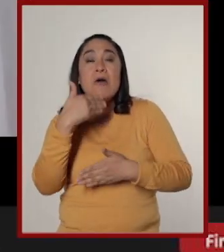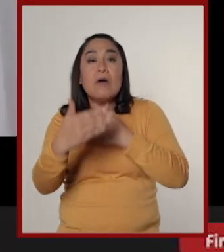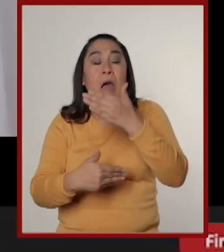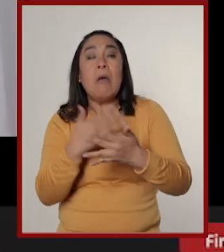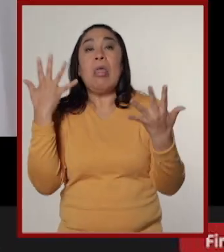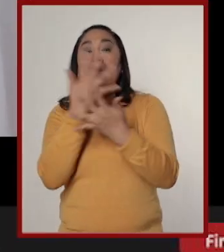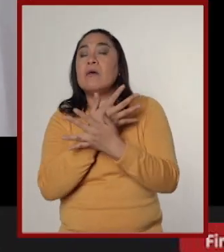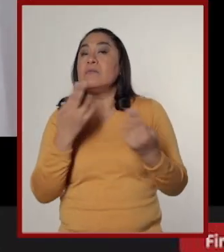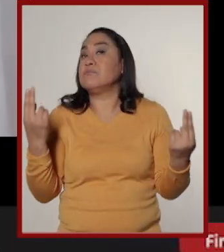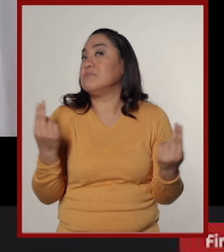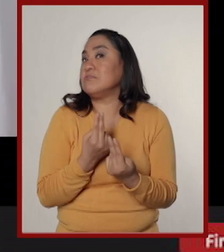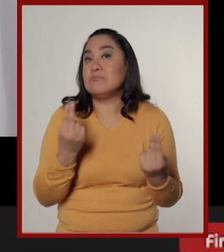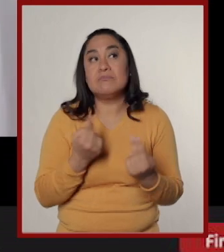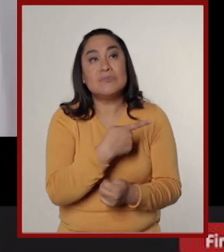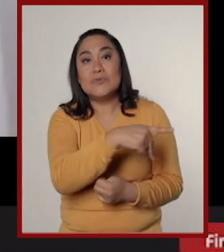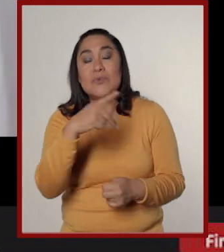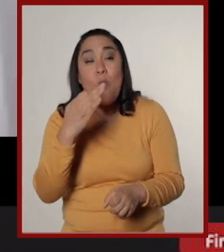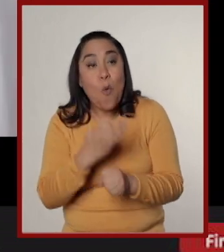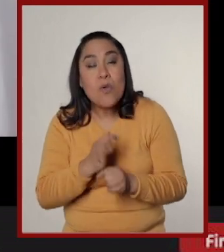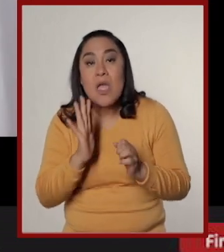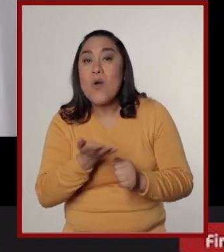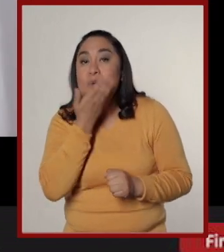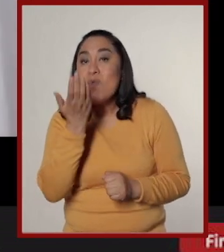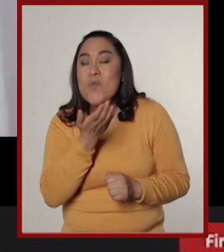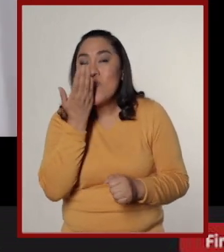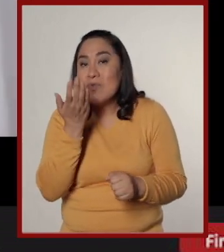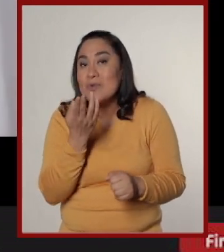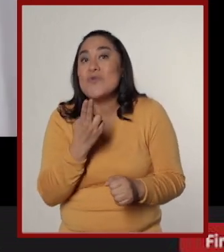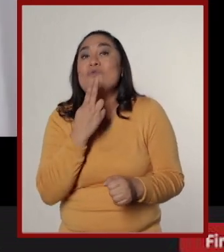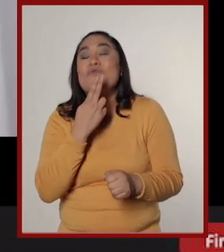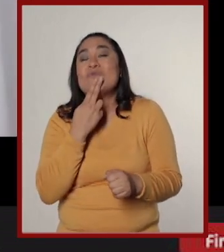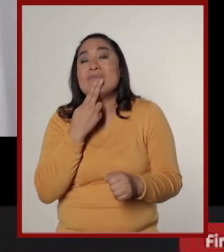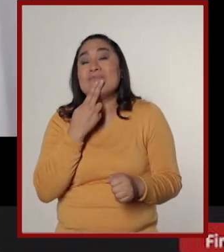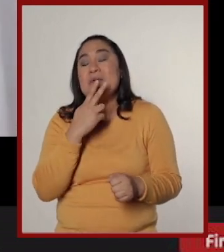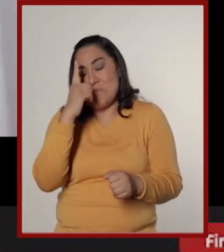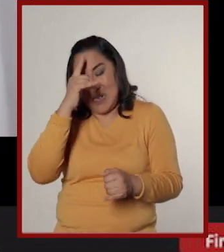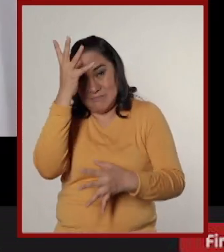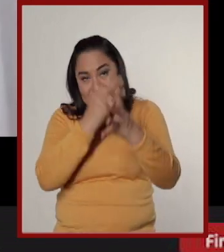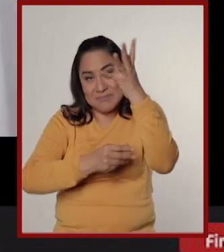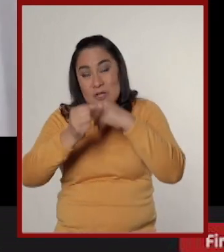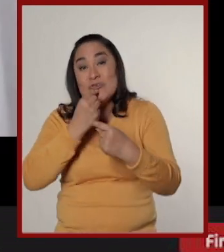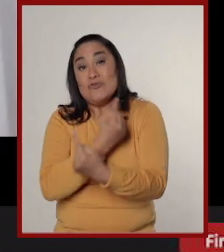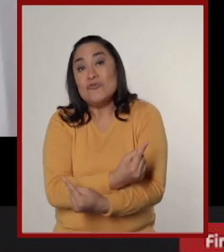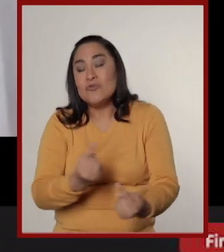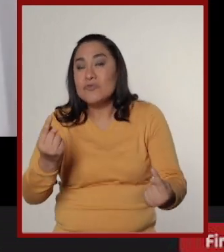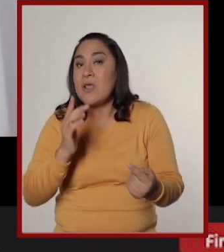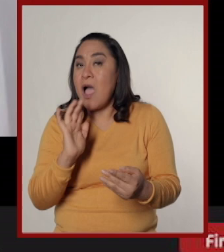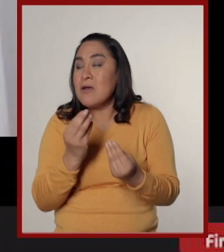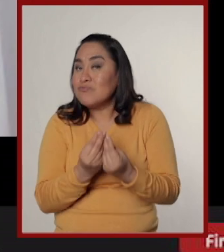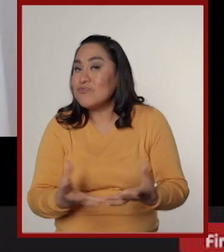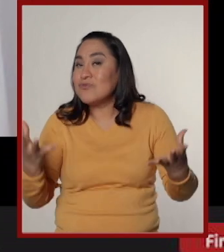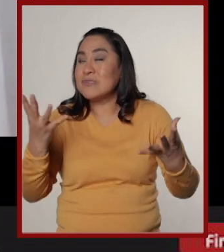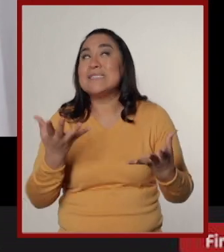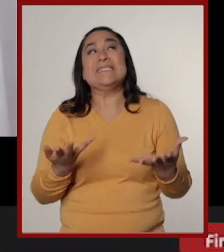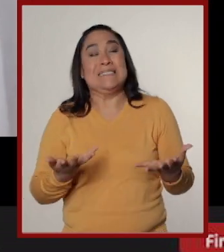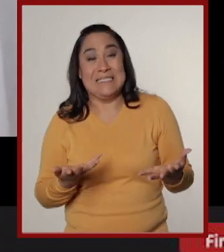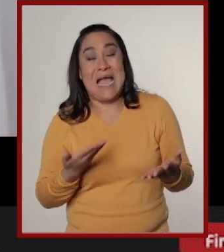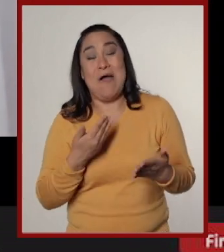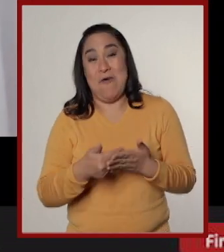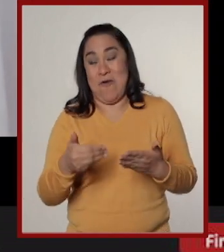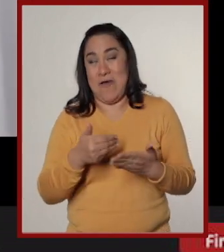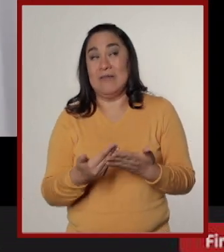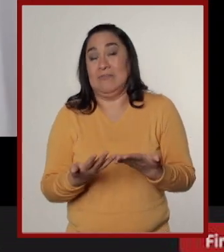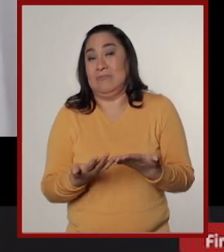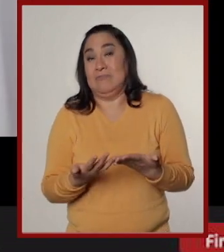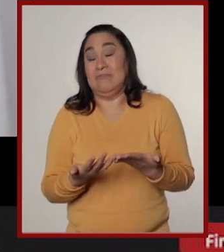no todas las familias tienen internet, etcétera, ¿no? Entonces estamos como rebasados un poco en ese sentido, ¿no? Sí creo que tiene muchas ventajas, sí